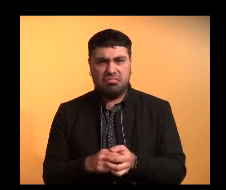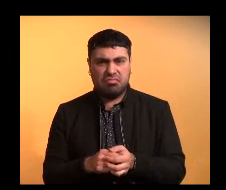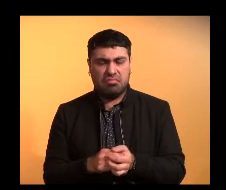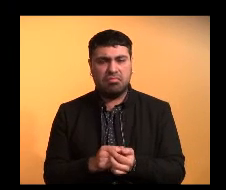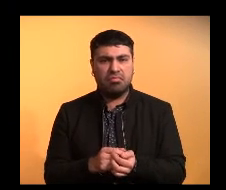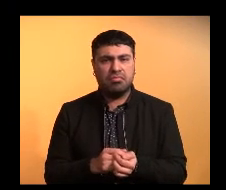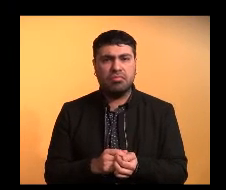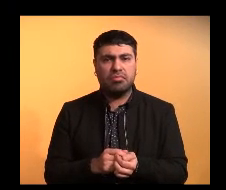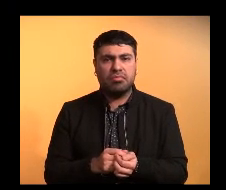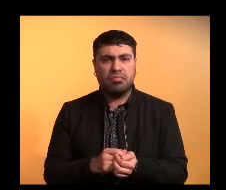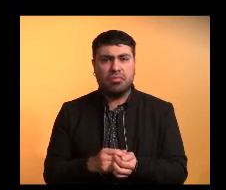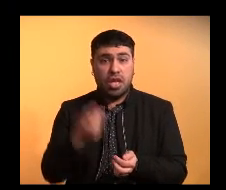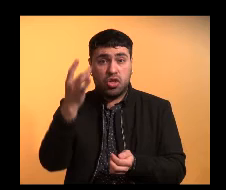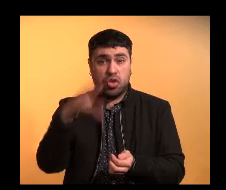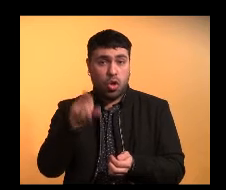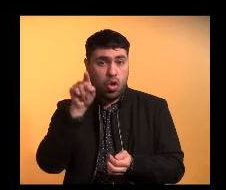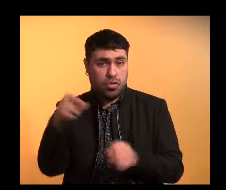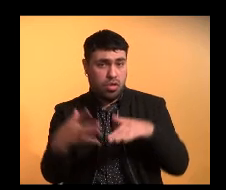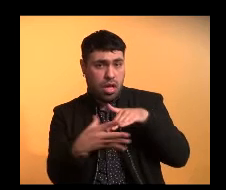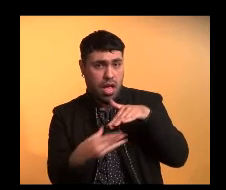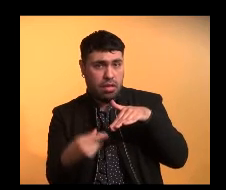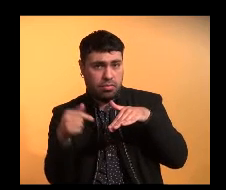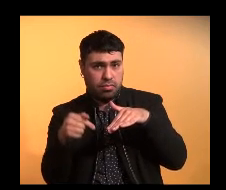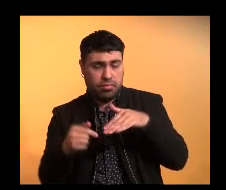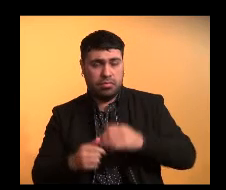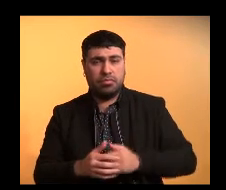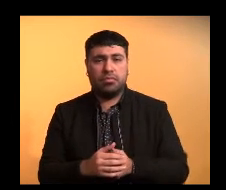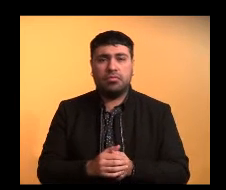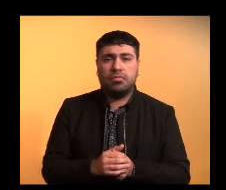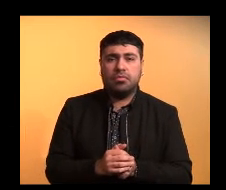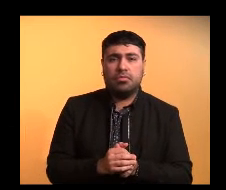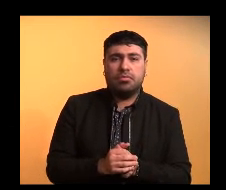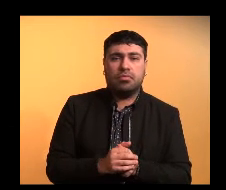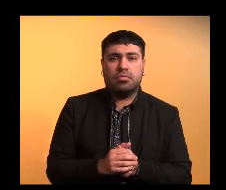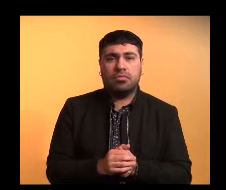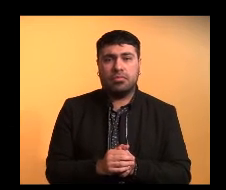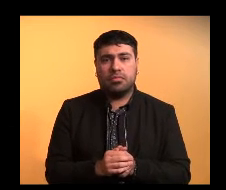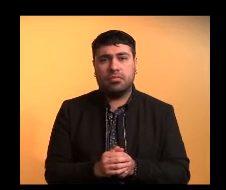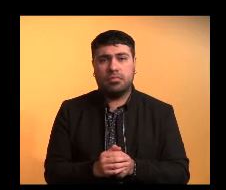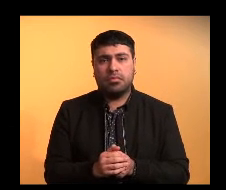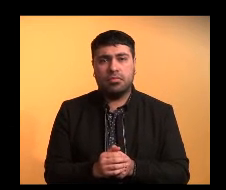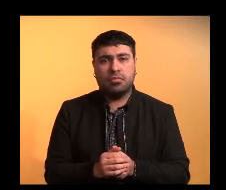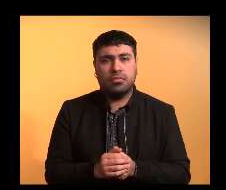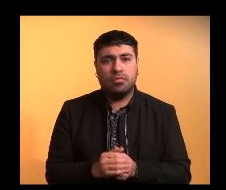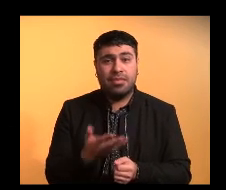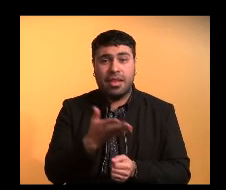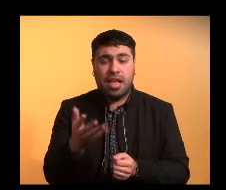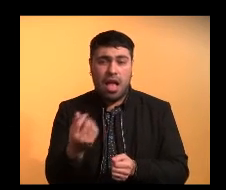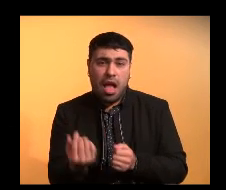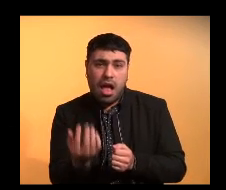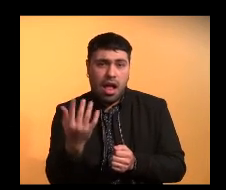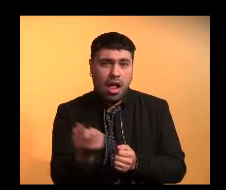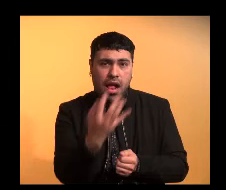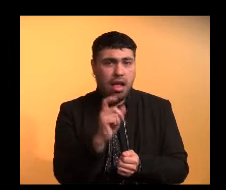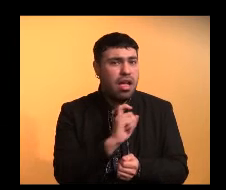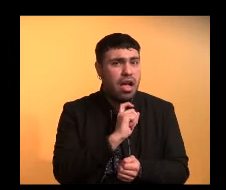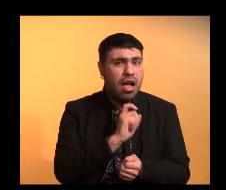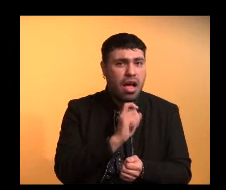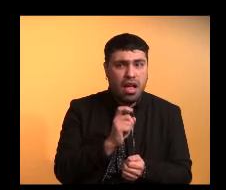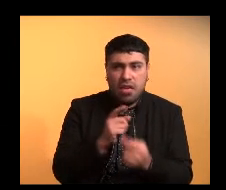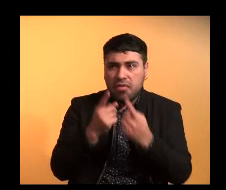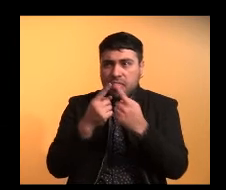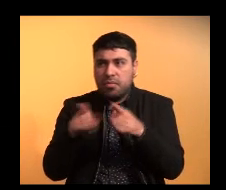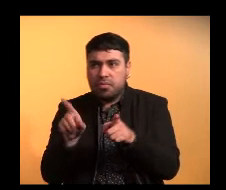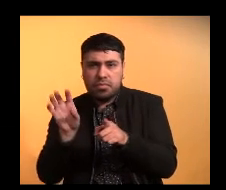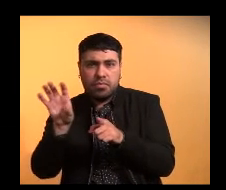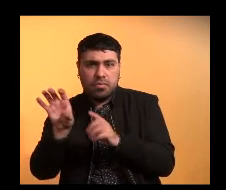de Antártica. Pero en general se fijan que tienden a dominar estas algas cafés desmarestiales y otras